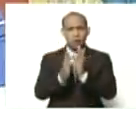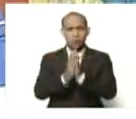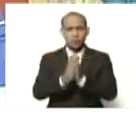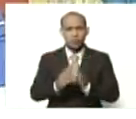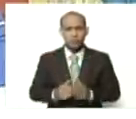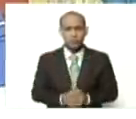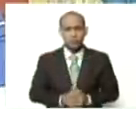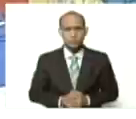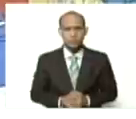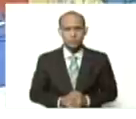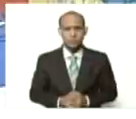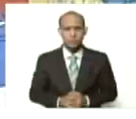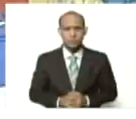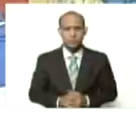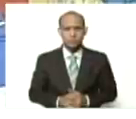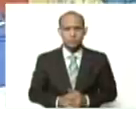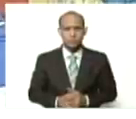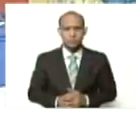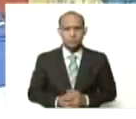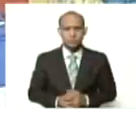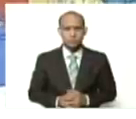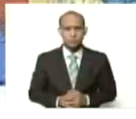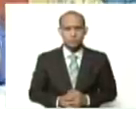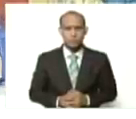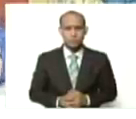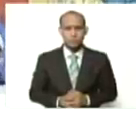Teresa Meléndez Riva.